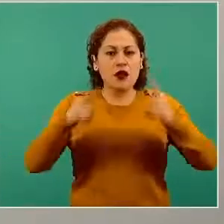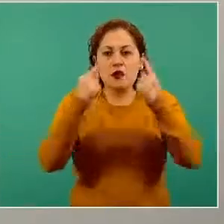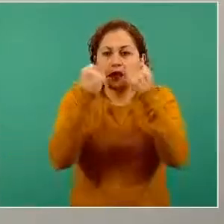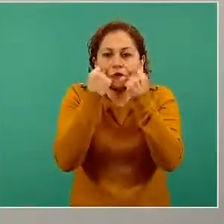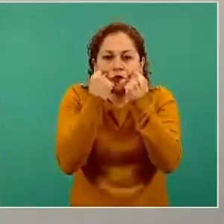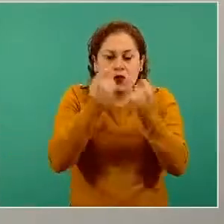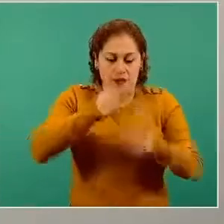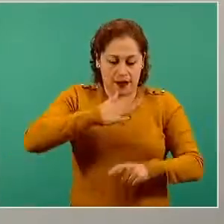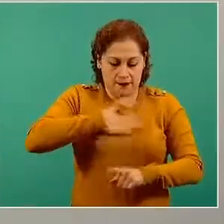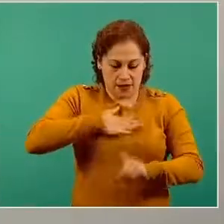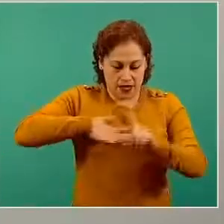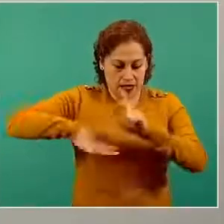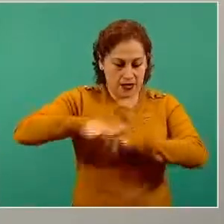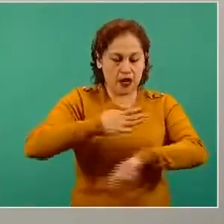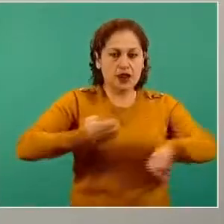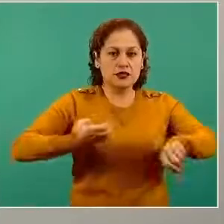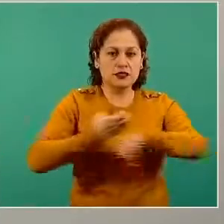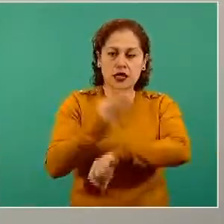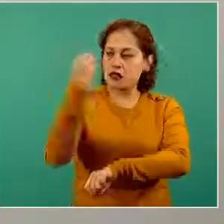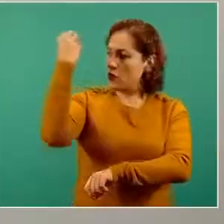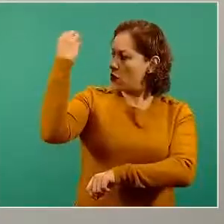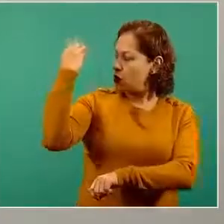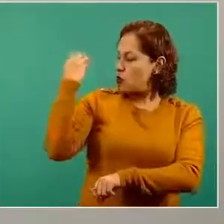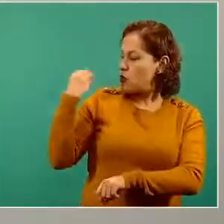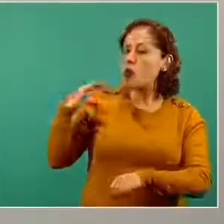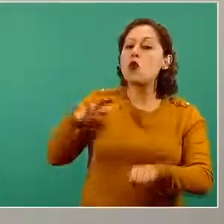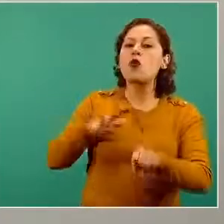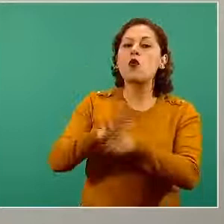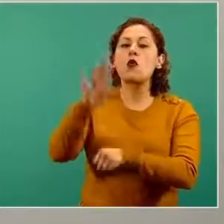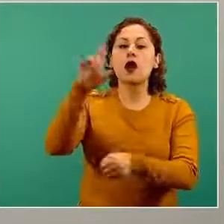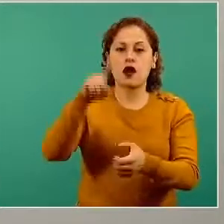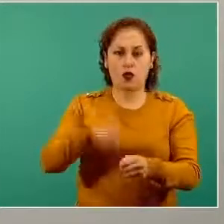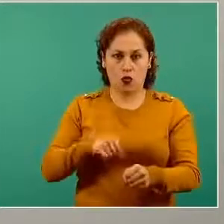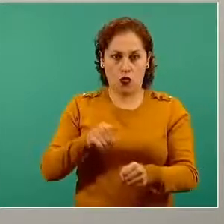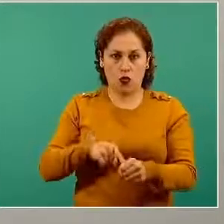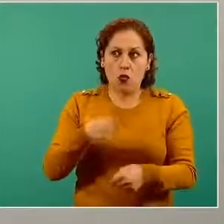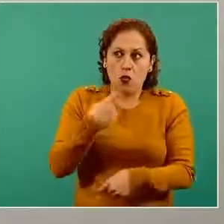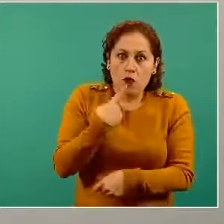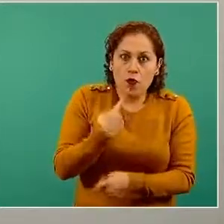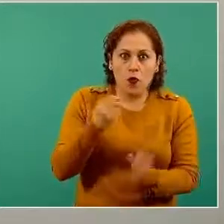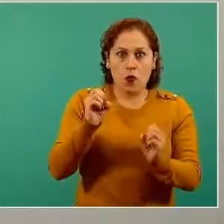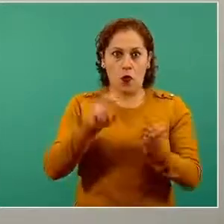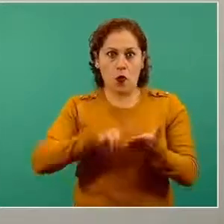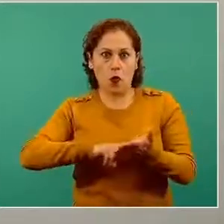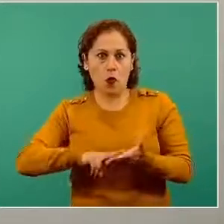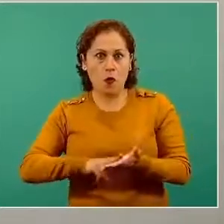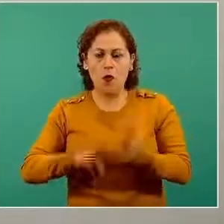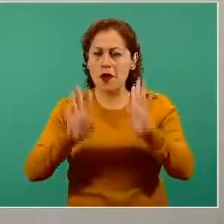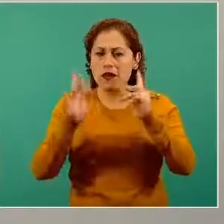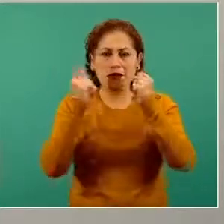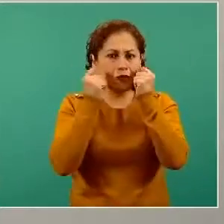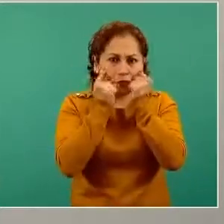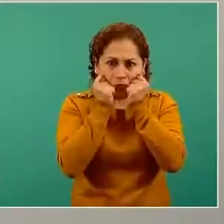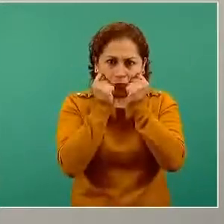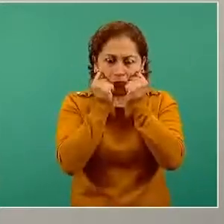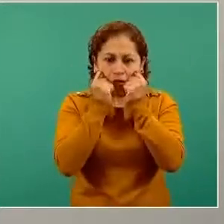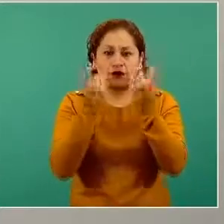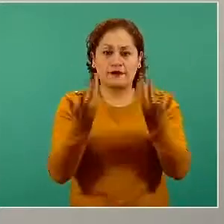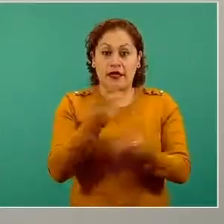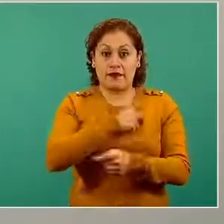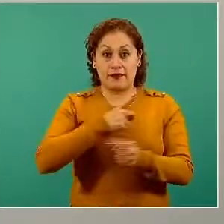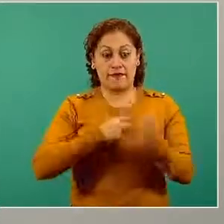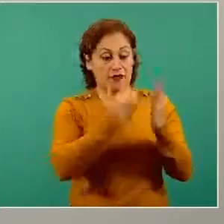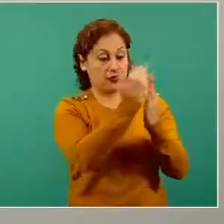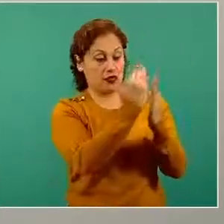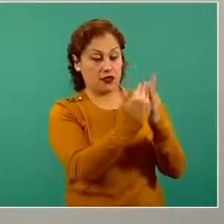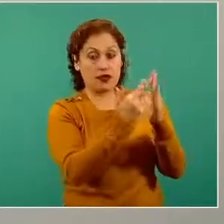es el verde, comentábamos, la sana distancia debemos de seguir implementándola. La sana distancia, que básicamente